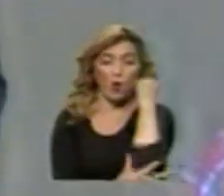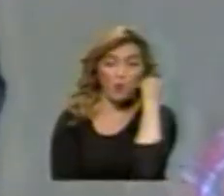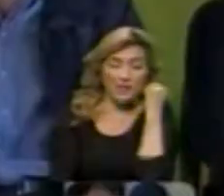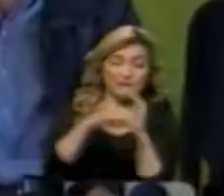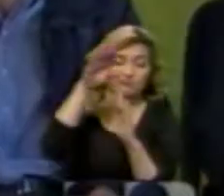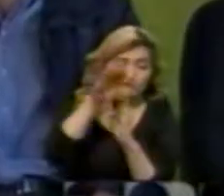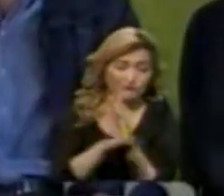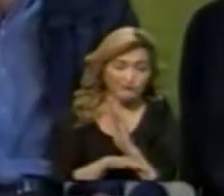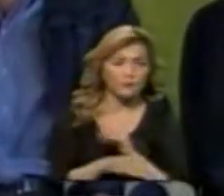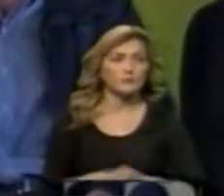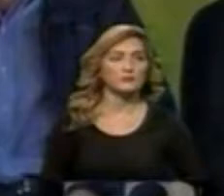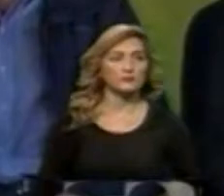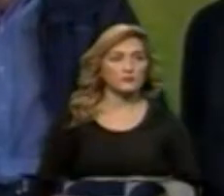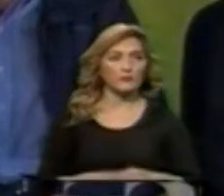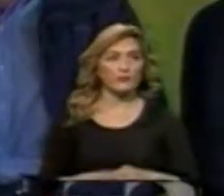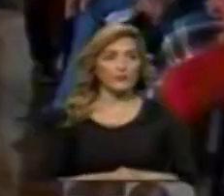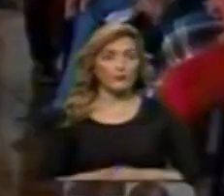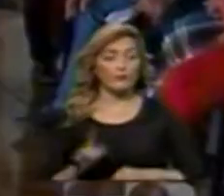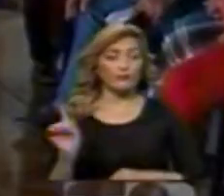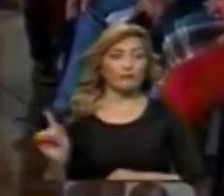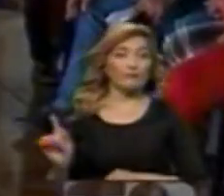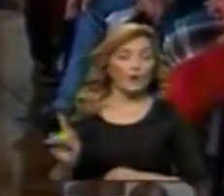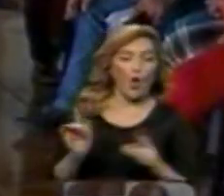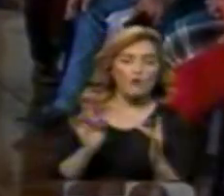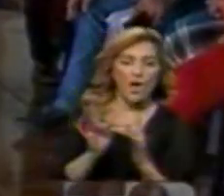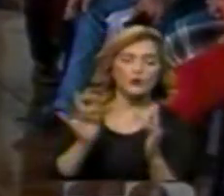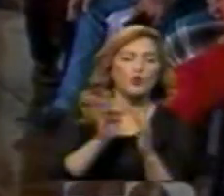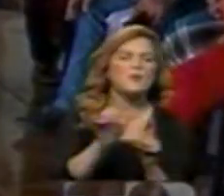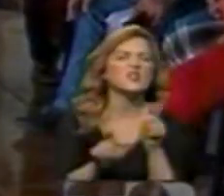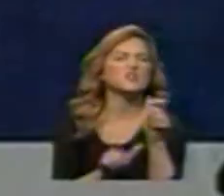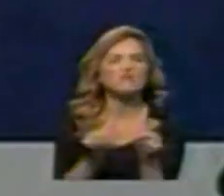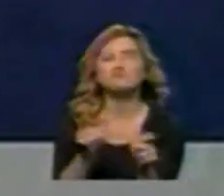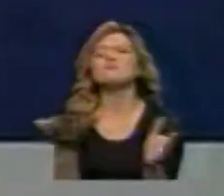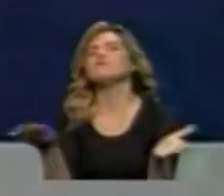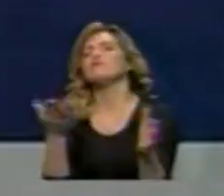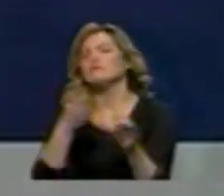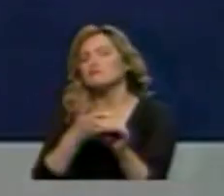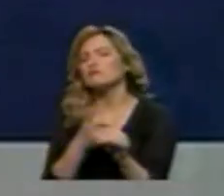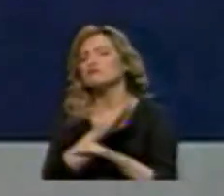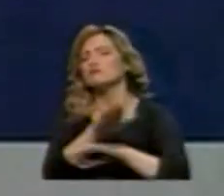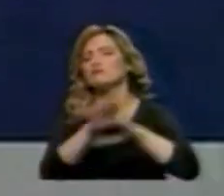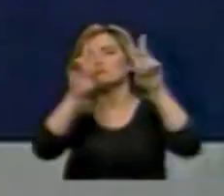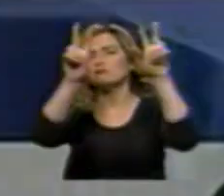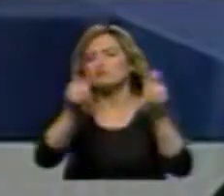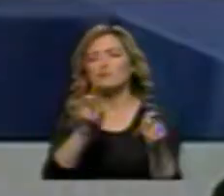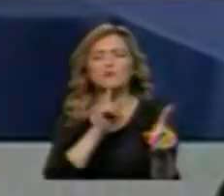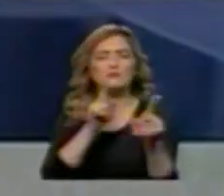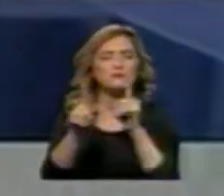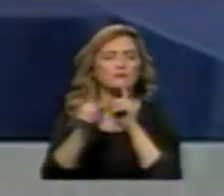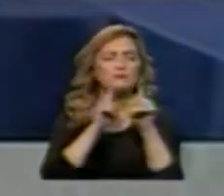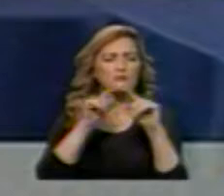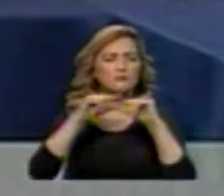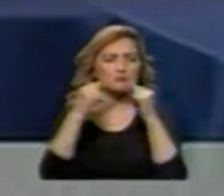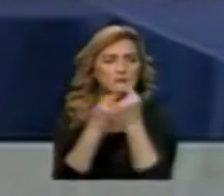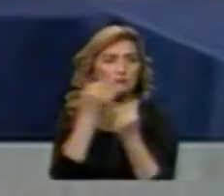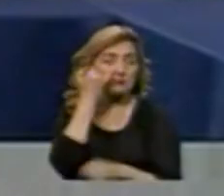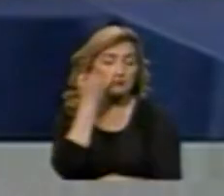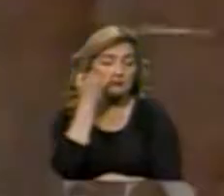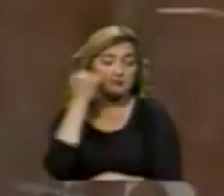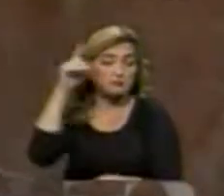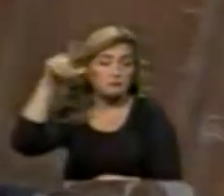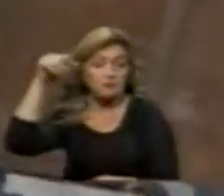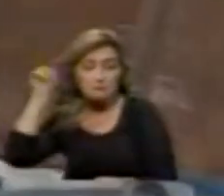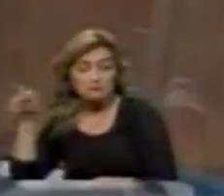rural. Estos acercamientos se dan en medio de la expectativa que existe en el país dentro del diálogo que movimiento indígena y gobierno